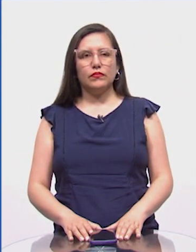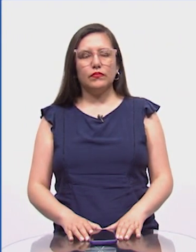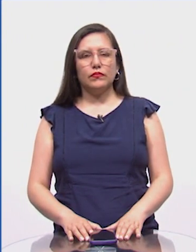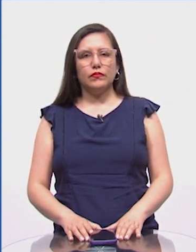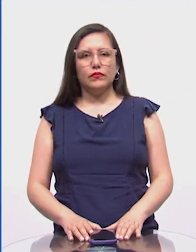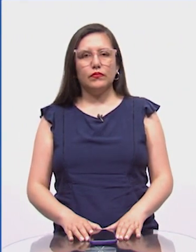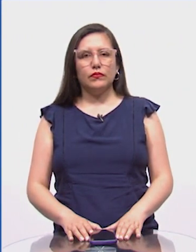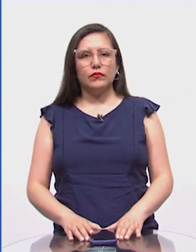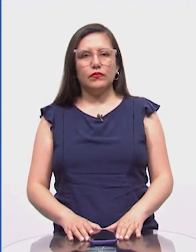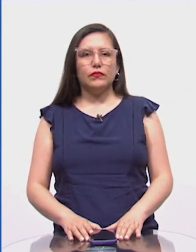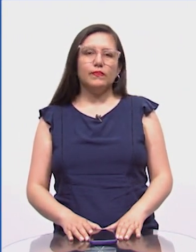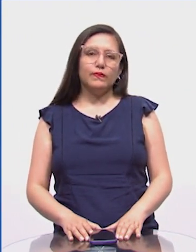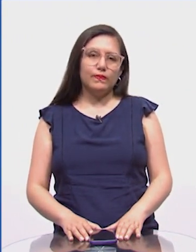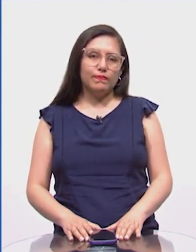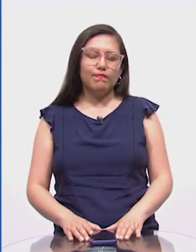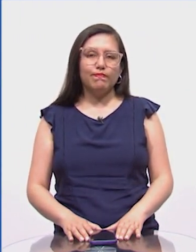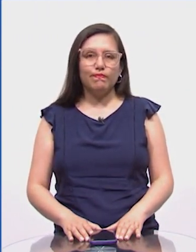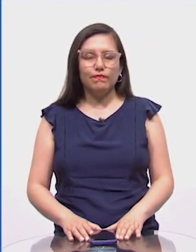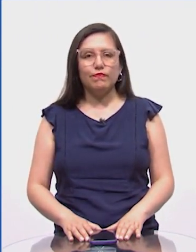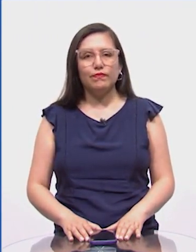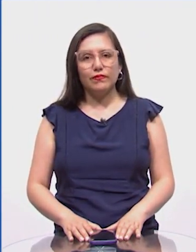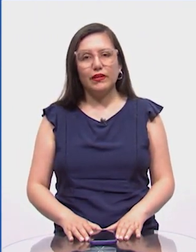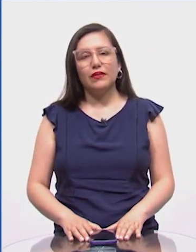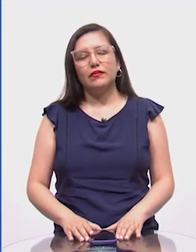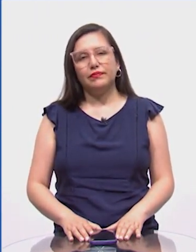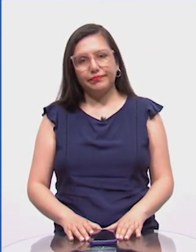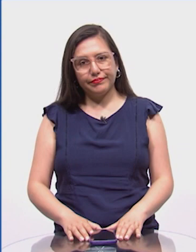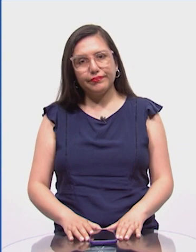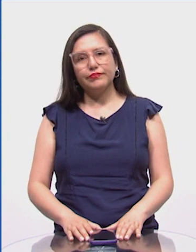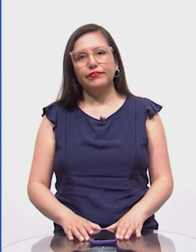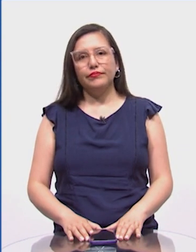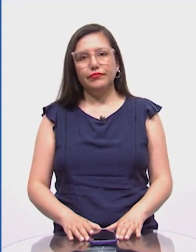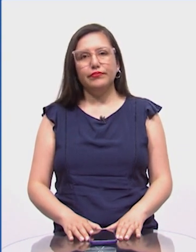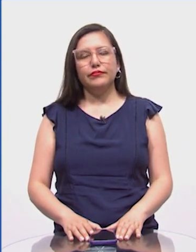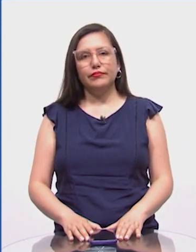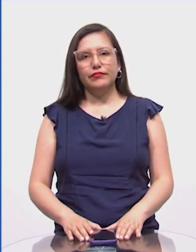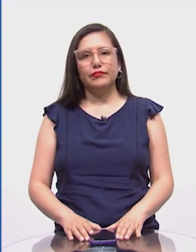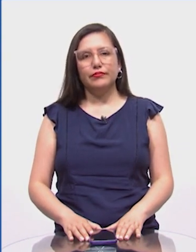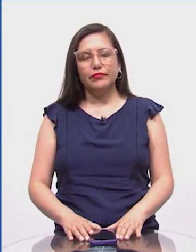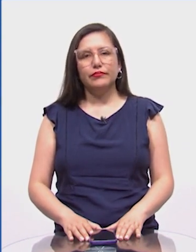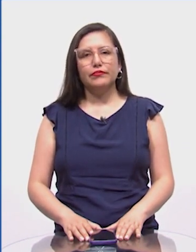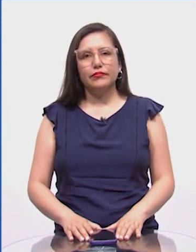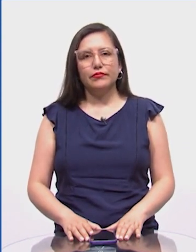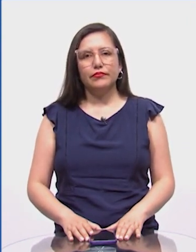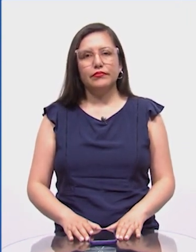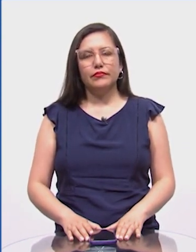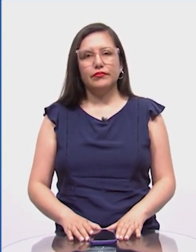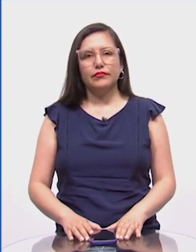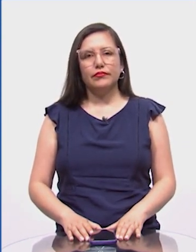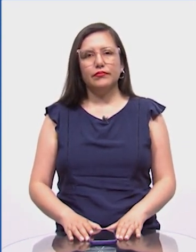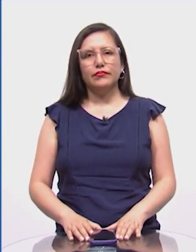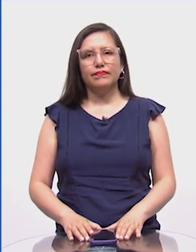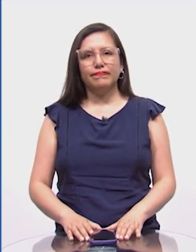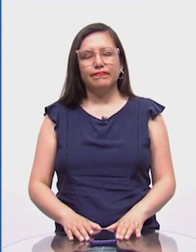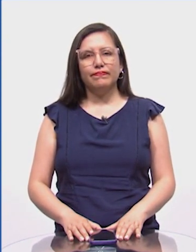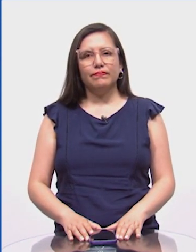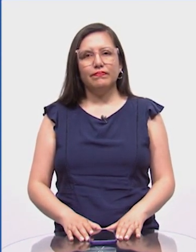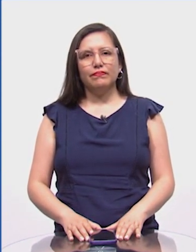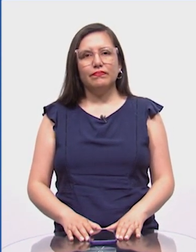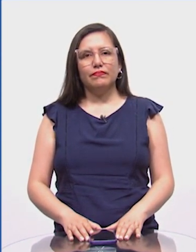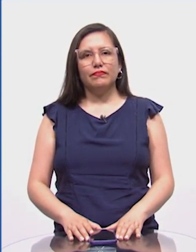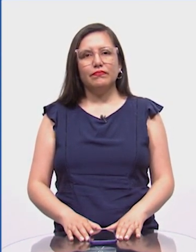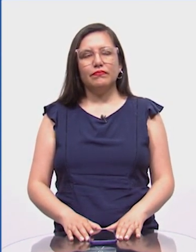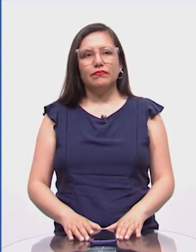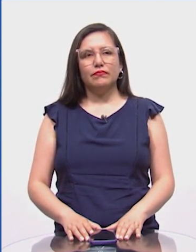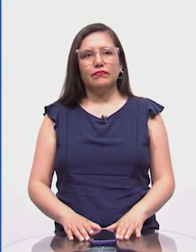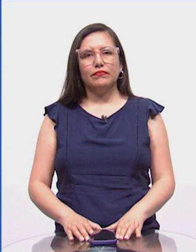bien. Sin embargo, ha tenido 24 grados en buena parte del año y eso le afectó el crecimiento.